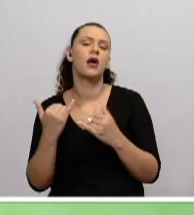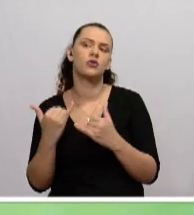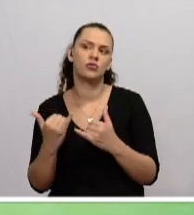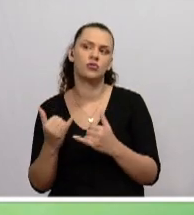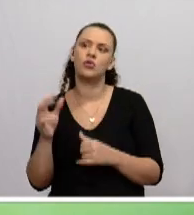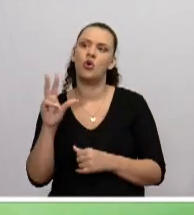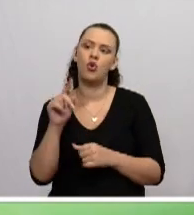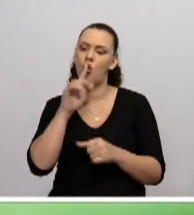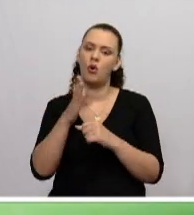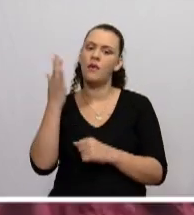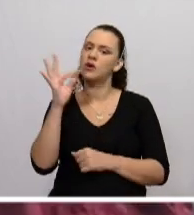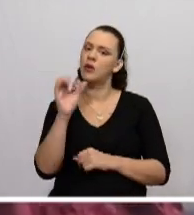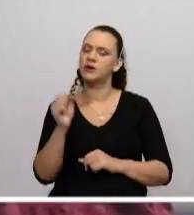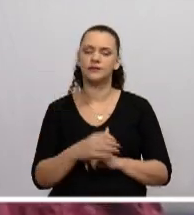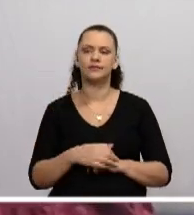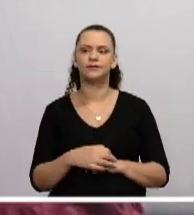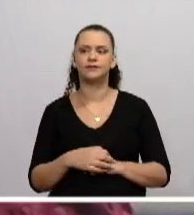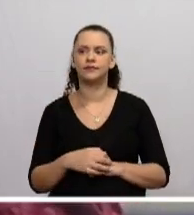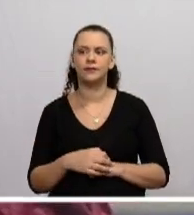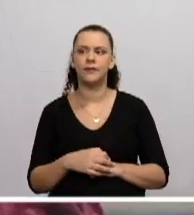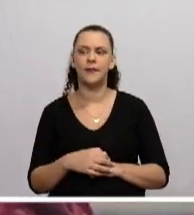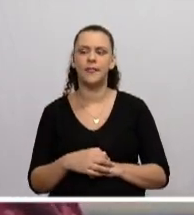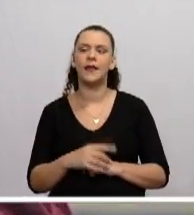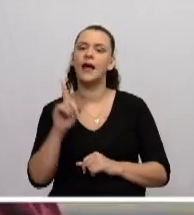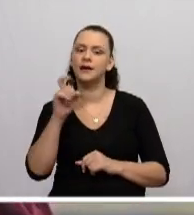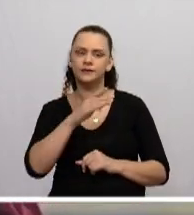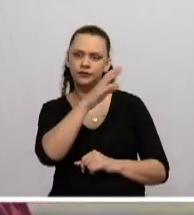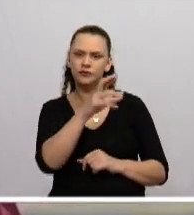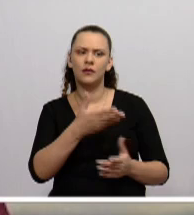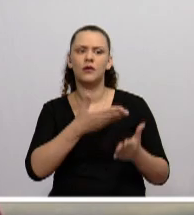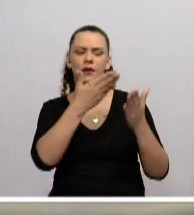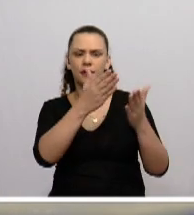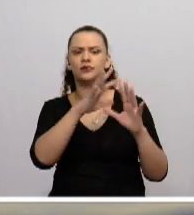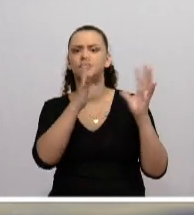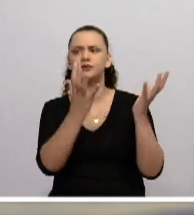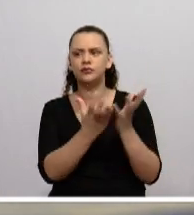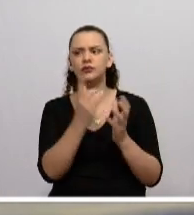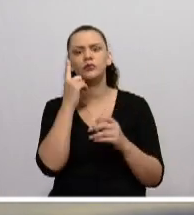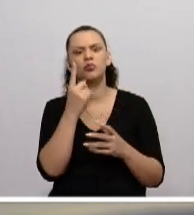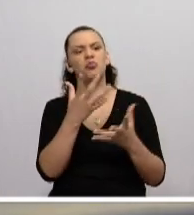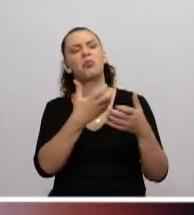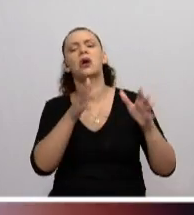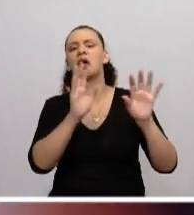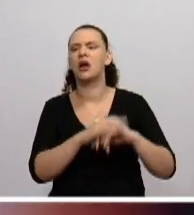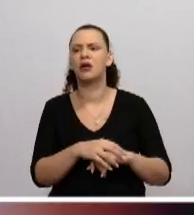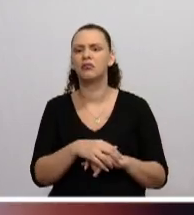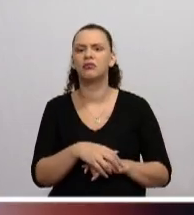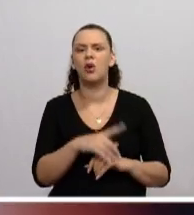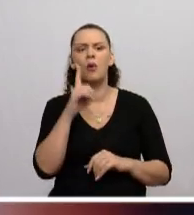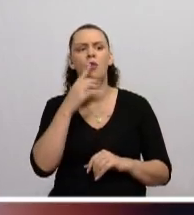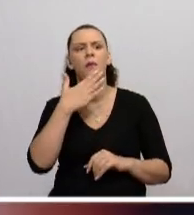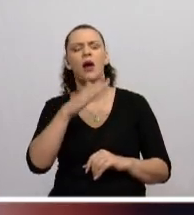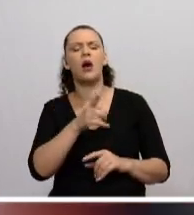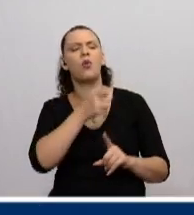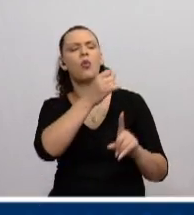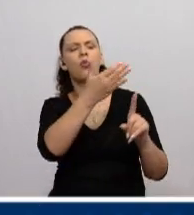no es la que cumplía hace nueve elecciones nacional hemos llevado a un mundial Monte por capricho a un jugador